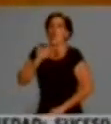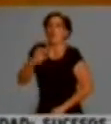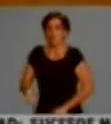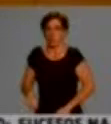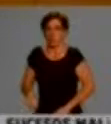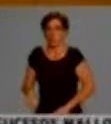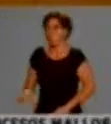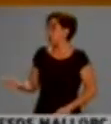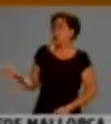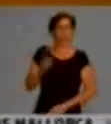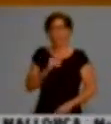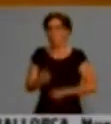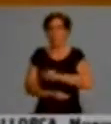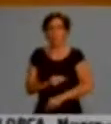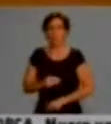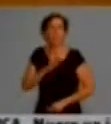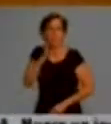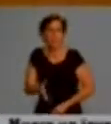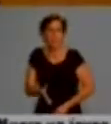podemos.